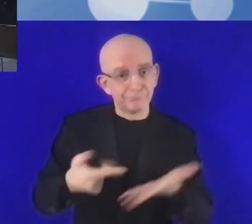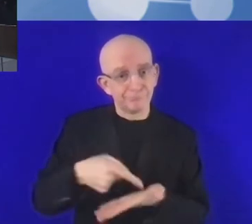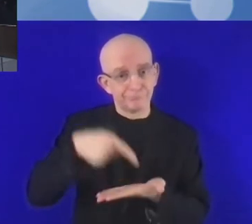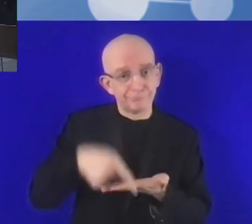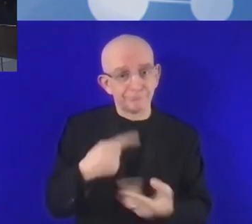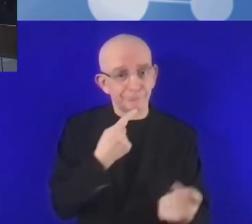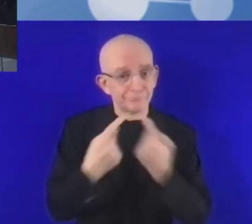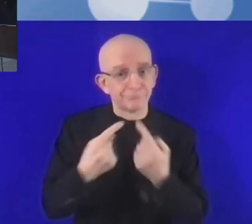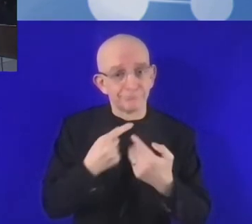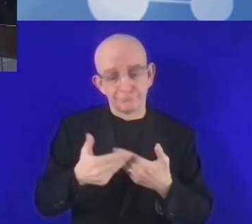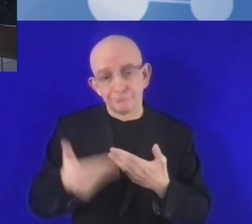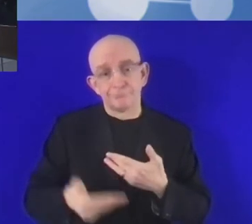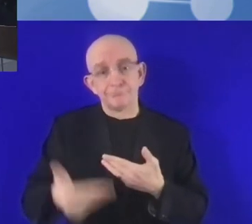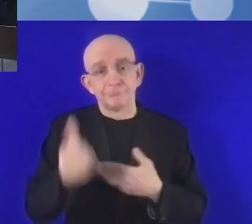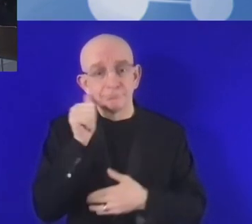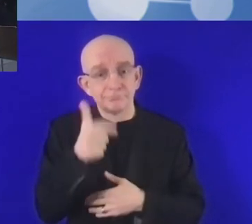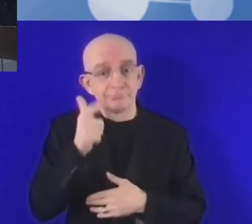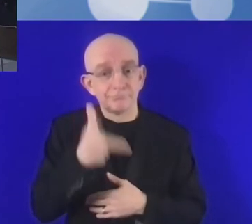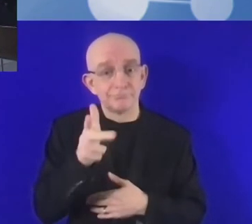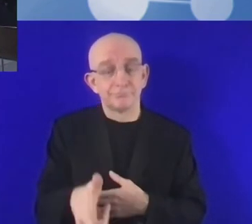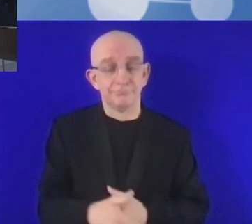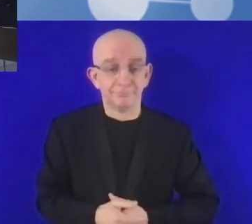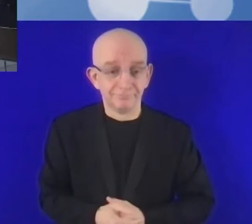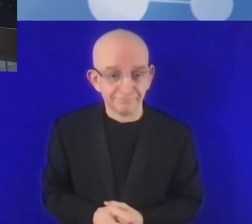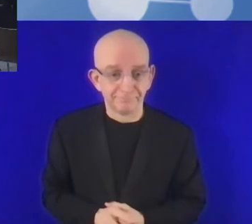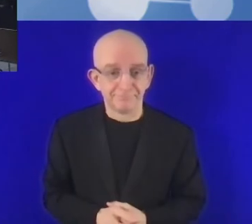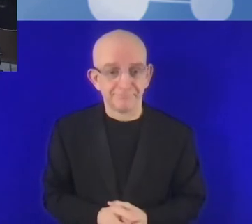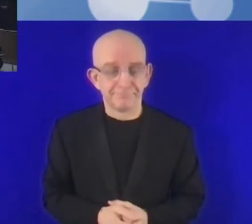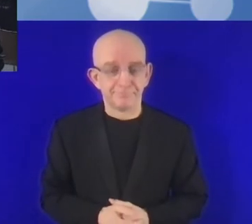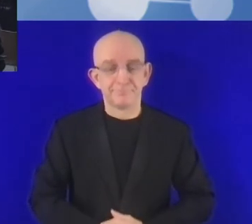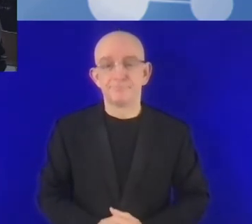y deseo unos fructíferos debates.